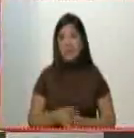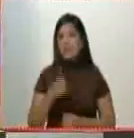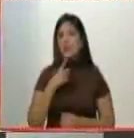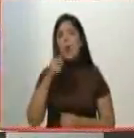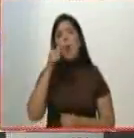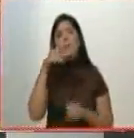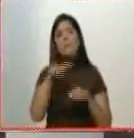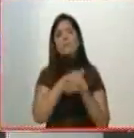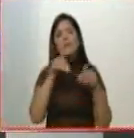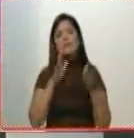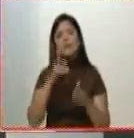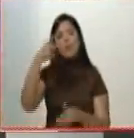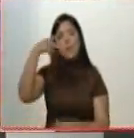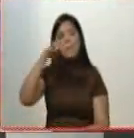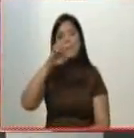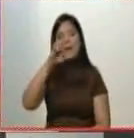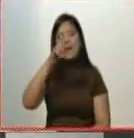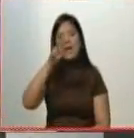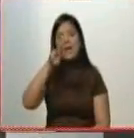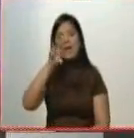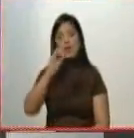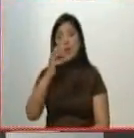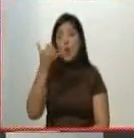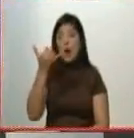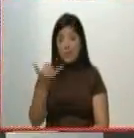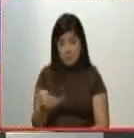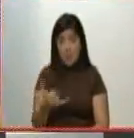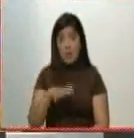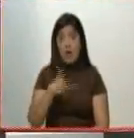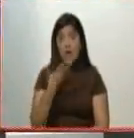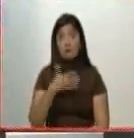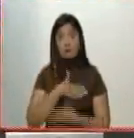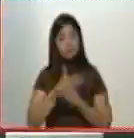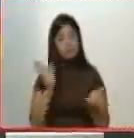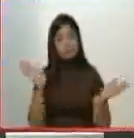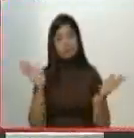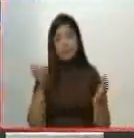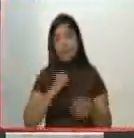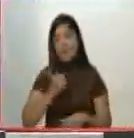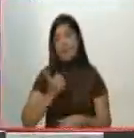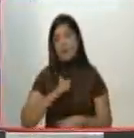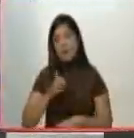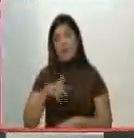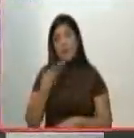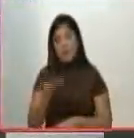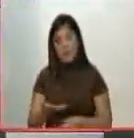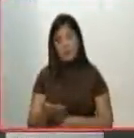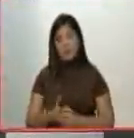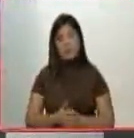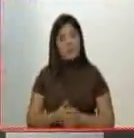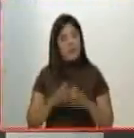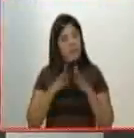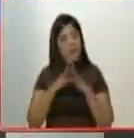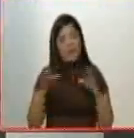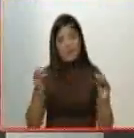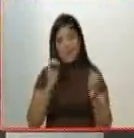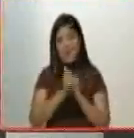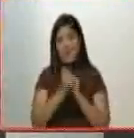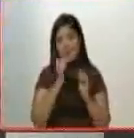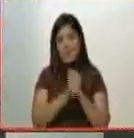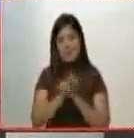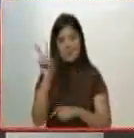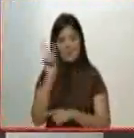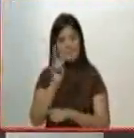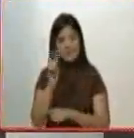Pedro Infante, desde el primer momento, desde hoy mismo, van a estar disponibles para todos los atletas